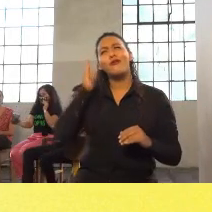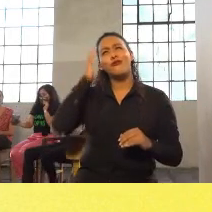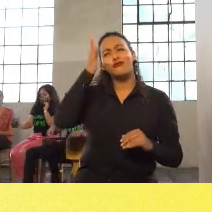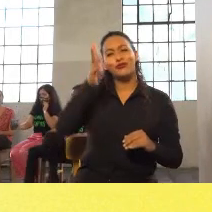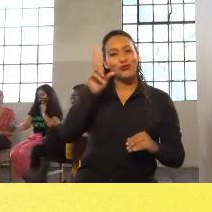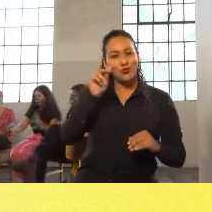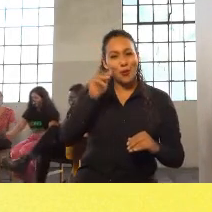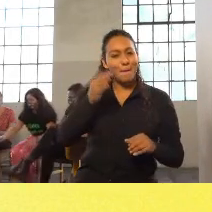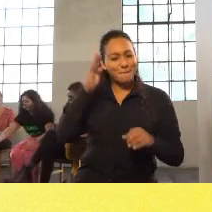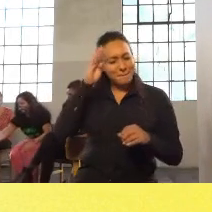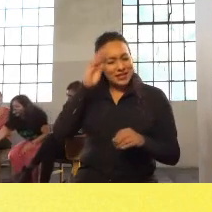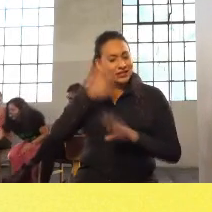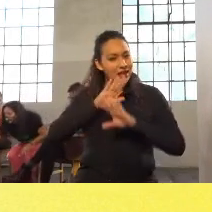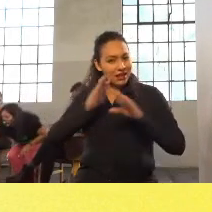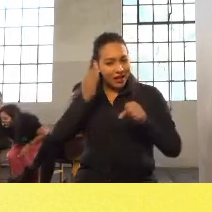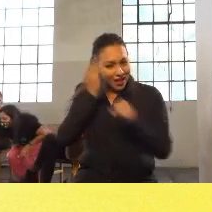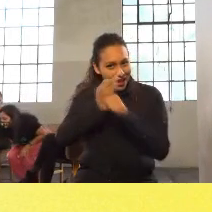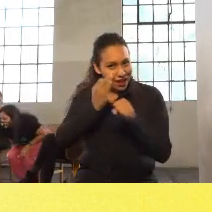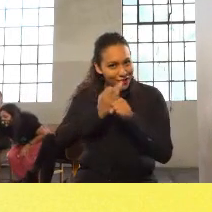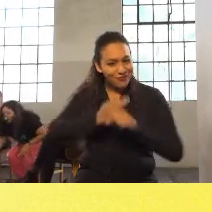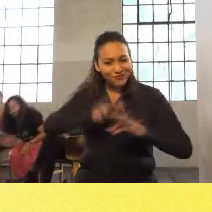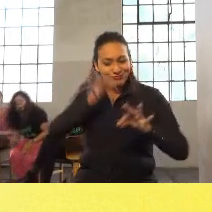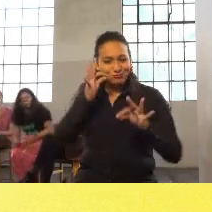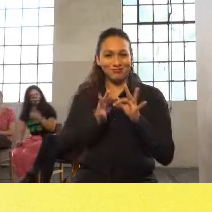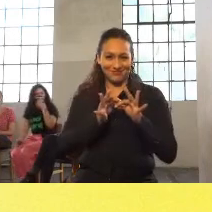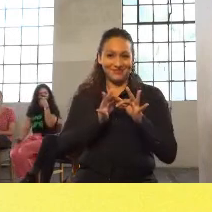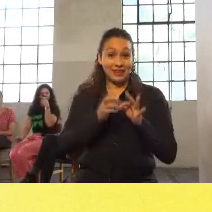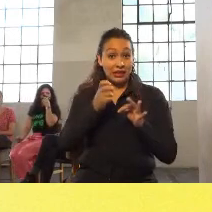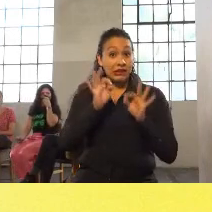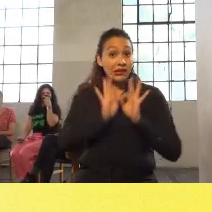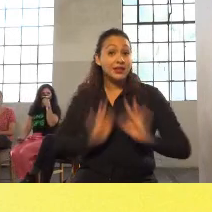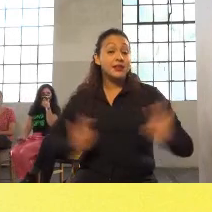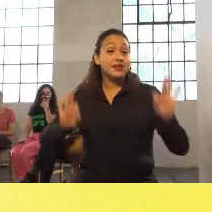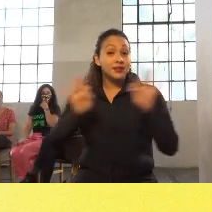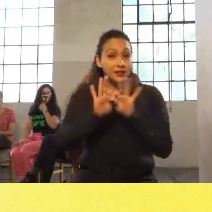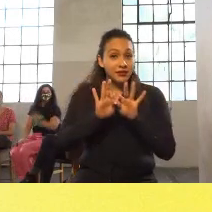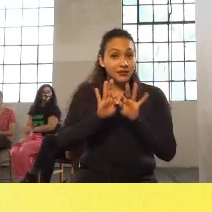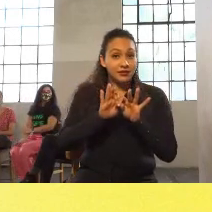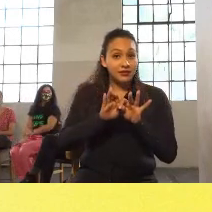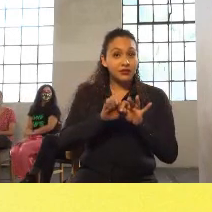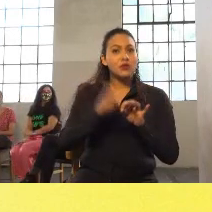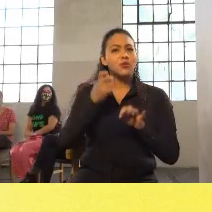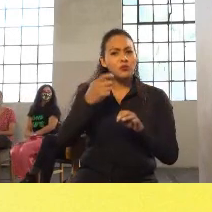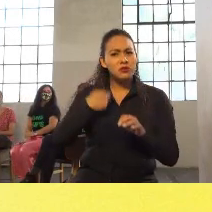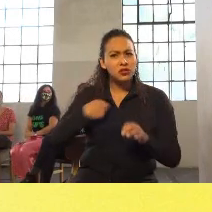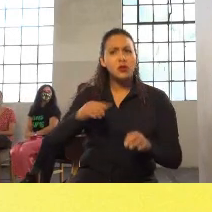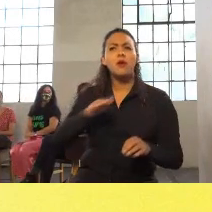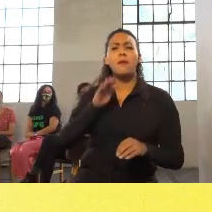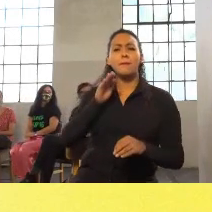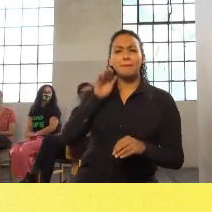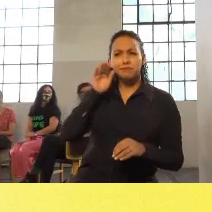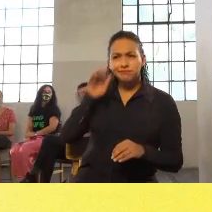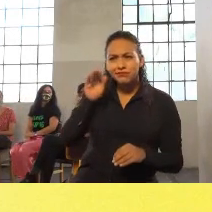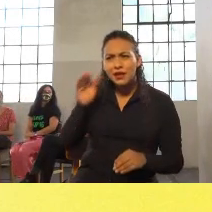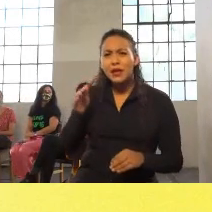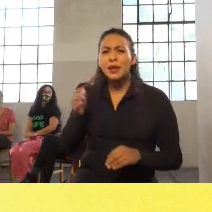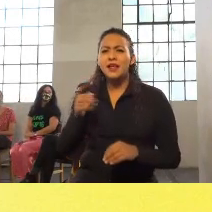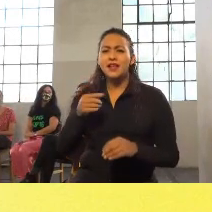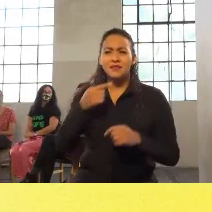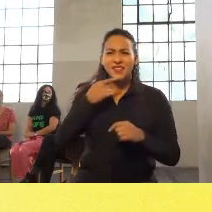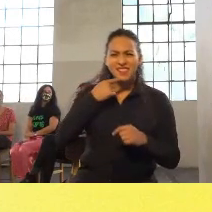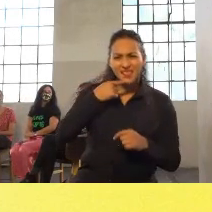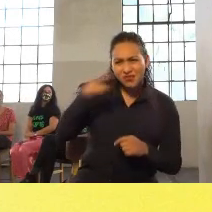siguientes planeaciones. Por eso la estrategia o la pieza de hacer una playera de banda presidencial feminista,